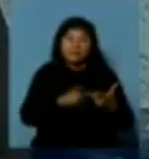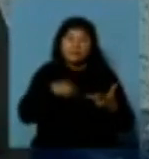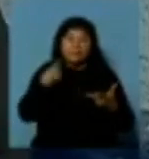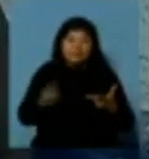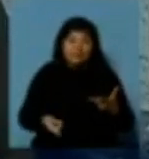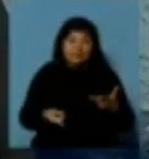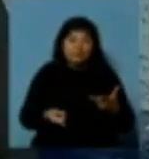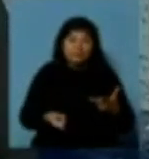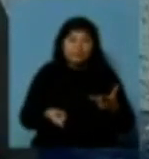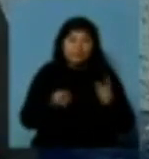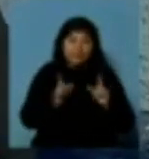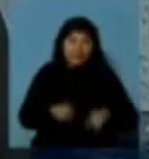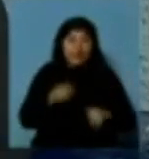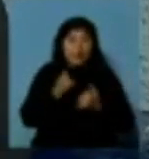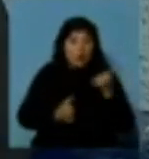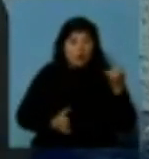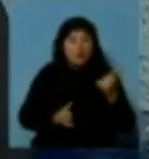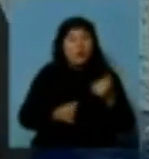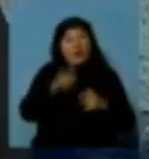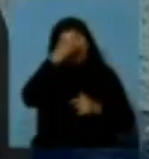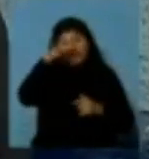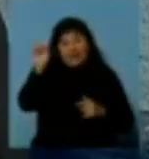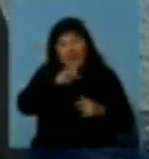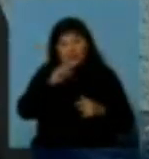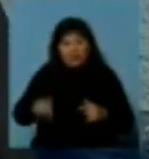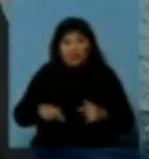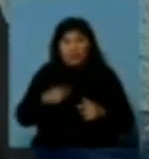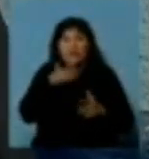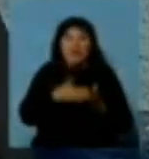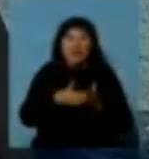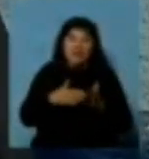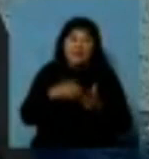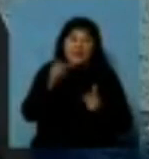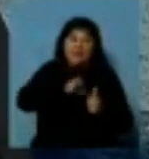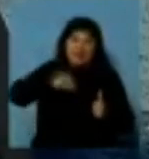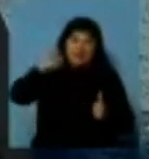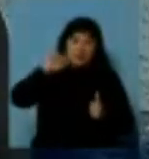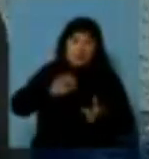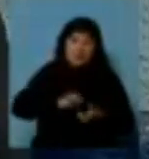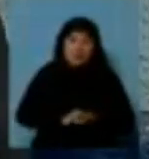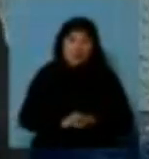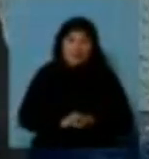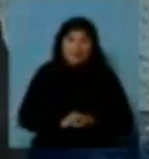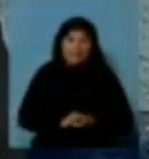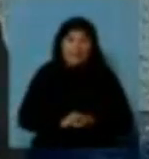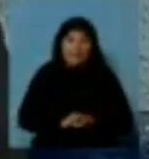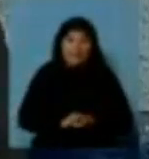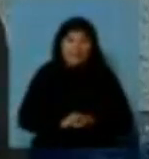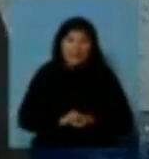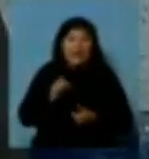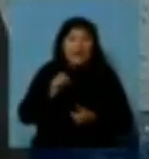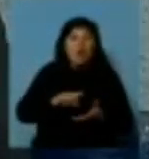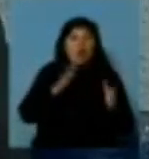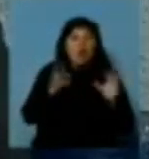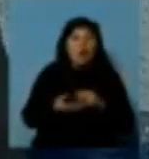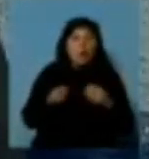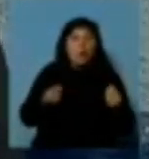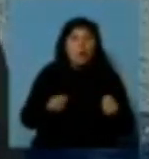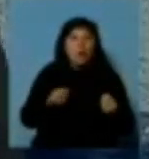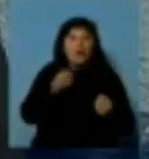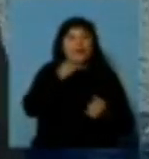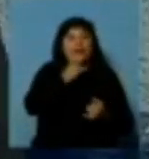último periodo también, que sería también de otro 20% según la escala inflacionaria, ¿no? ¿Y eso cómo está prosperando? Negativo. No